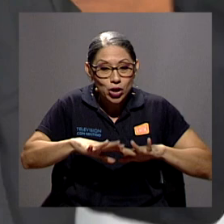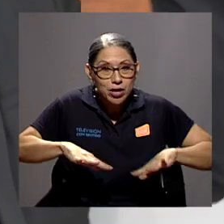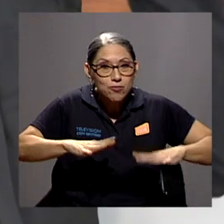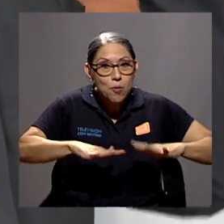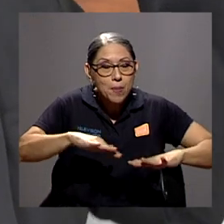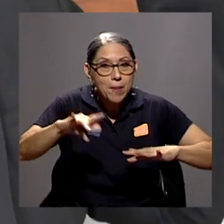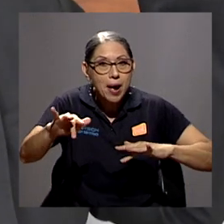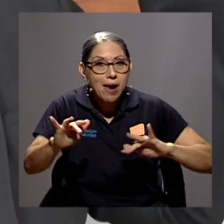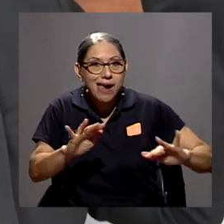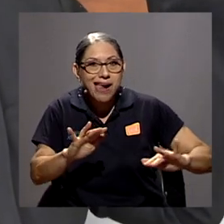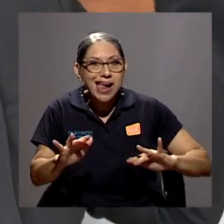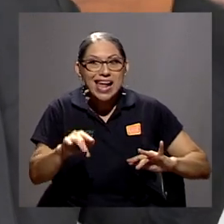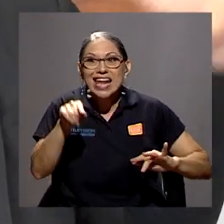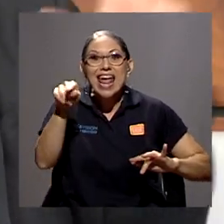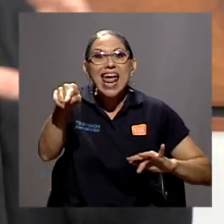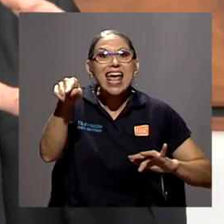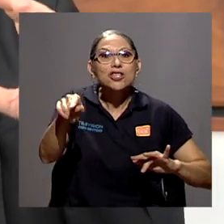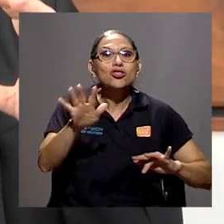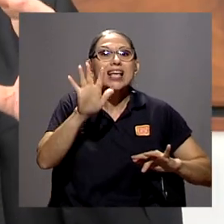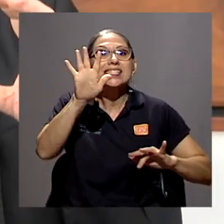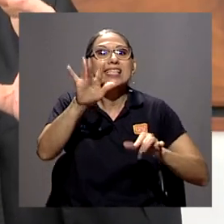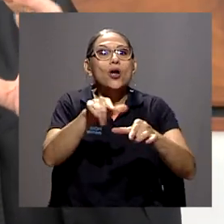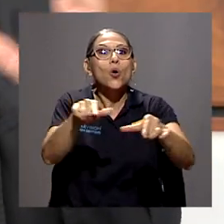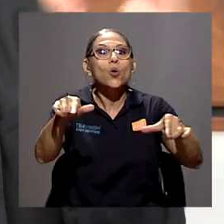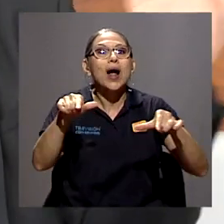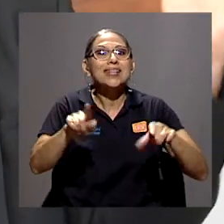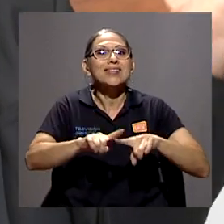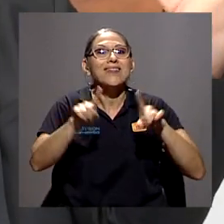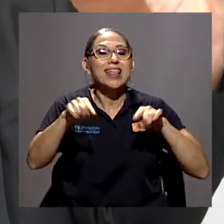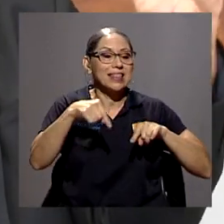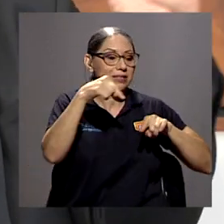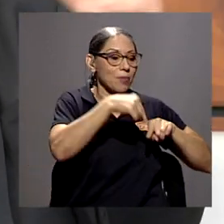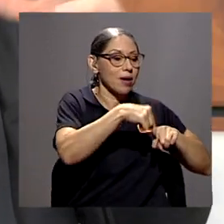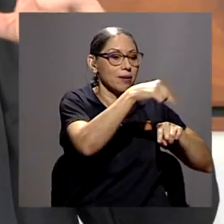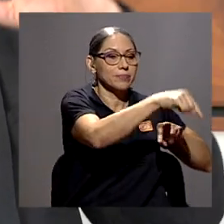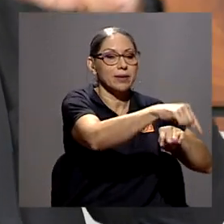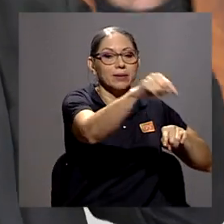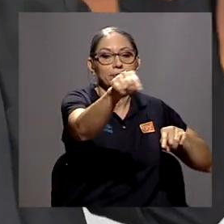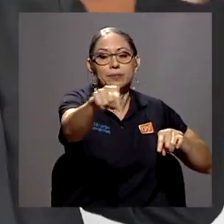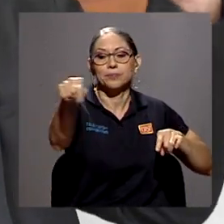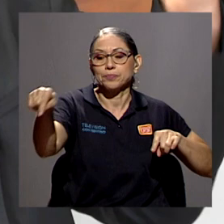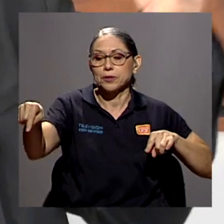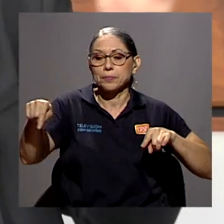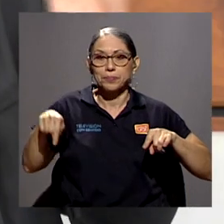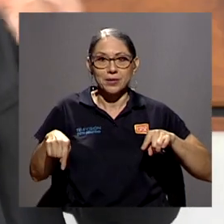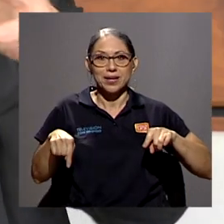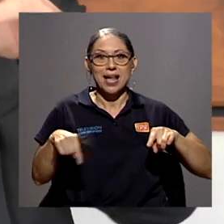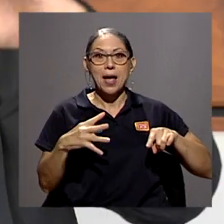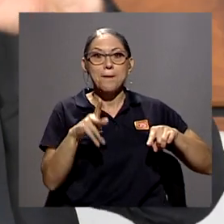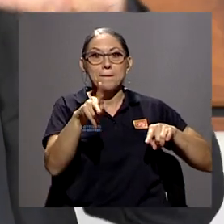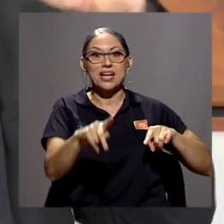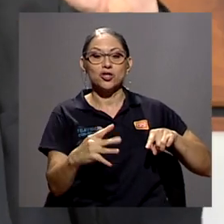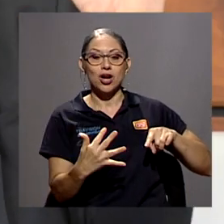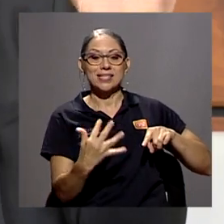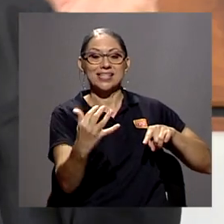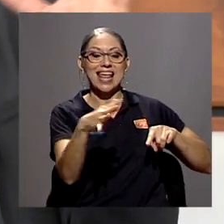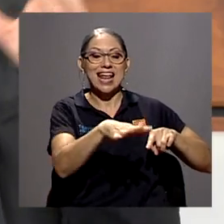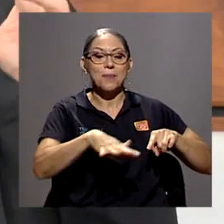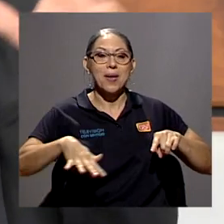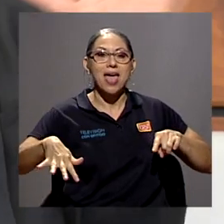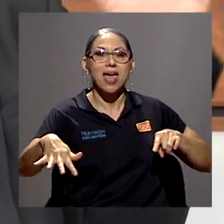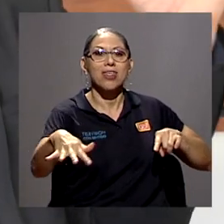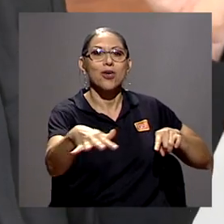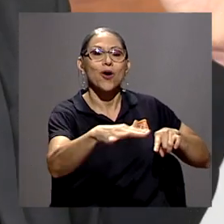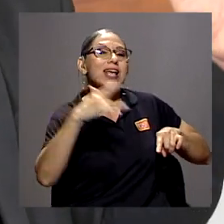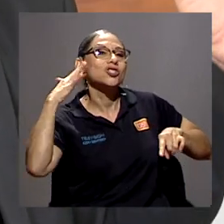cinco puntos diferentes dejando al público en el medio de manera de que el sonido pudiera envolver a todo el